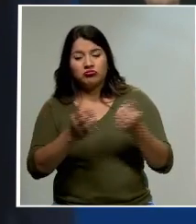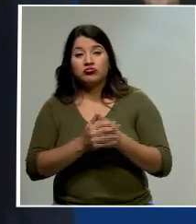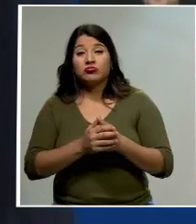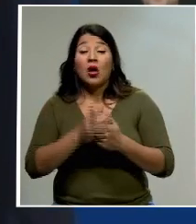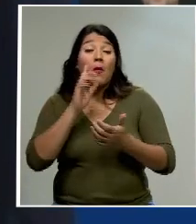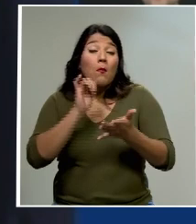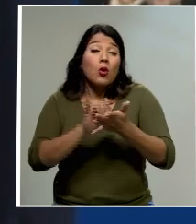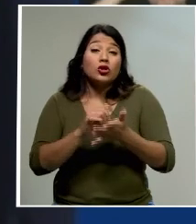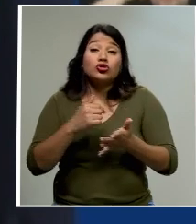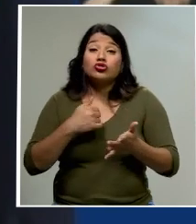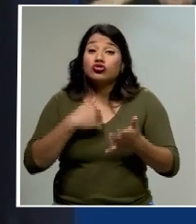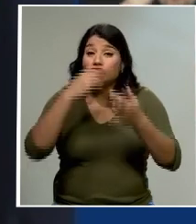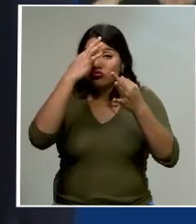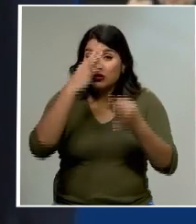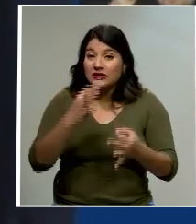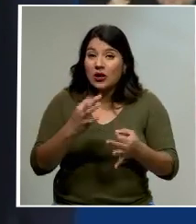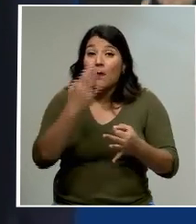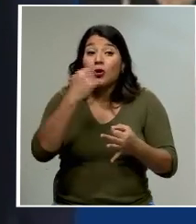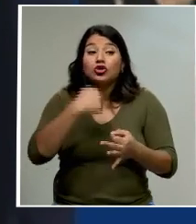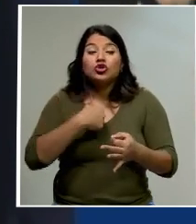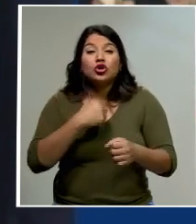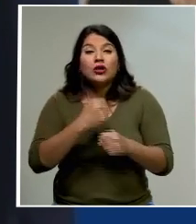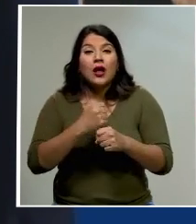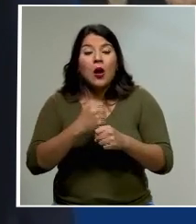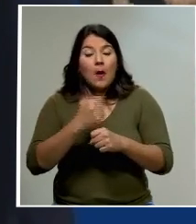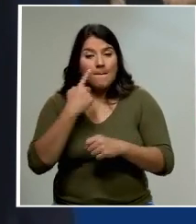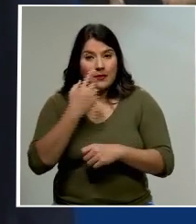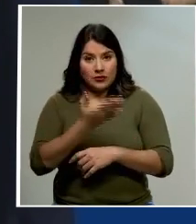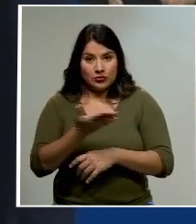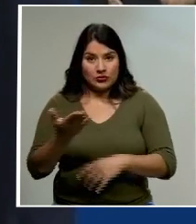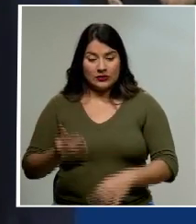eso es lo que haré porque trabajo para ustedes.